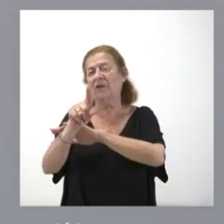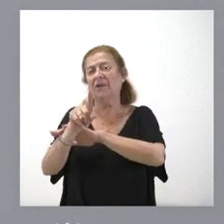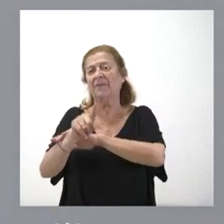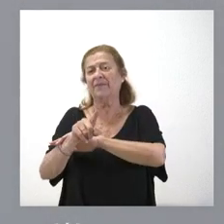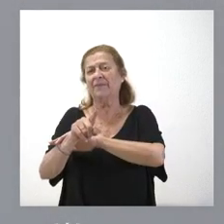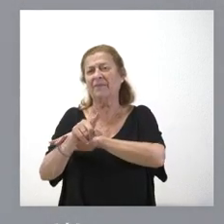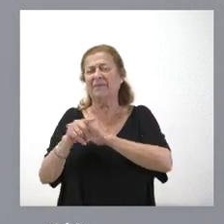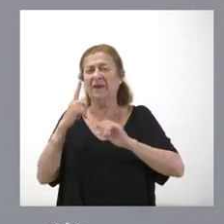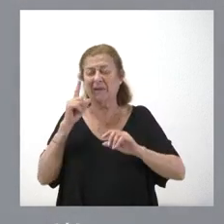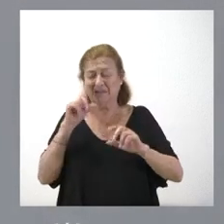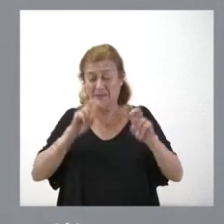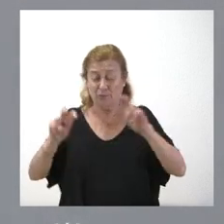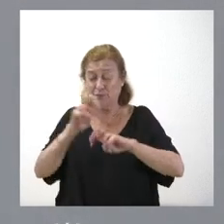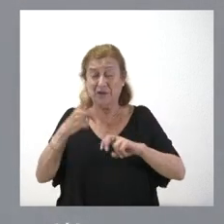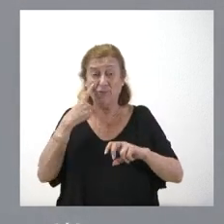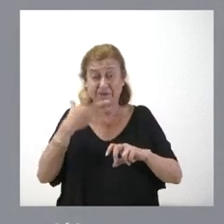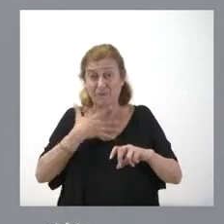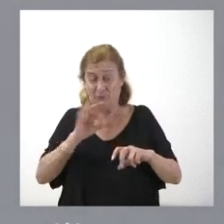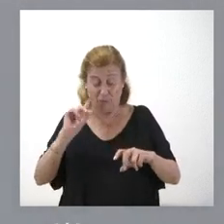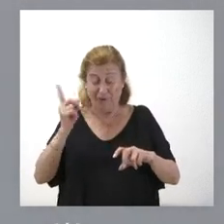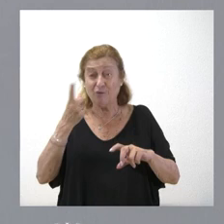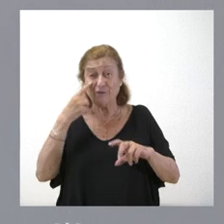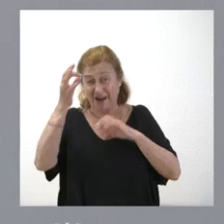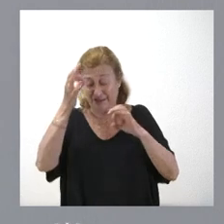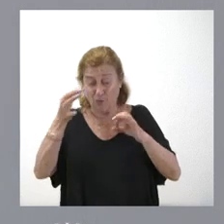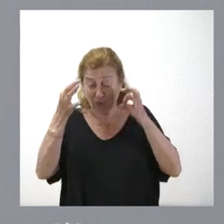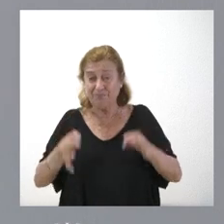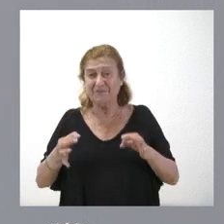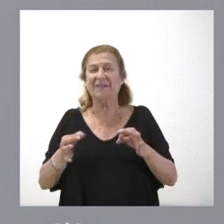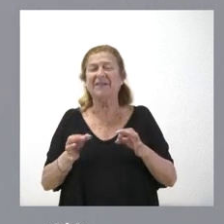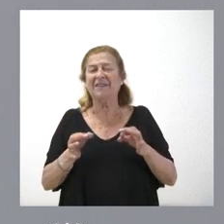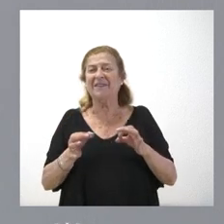estaba examinando a ver si soy capaz de encontrar el dato concreto